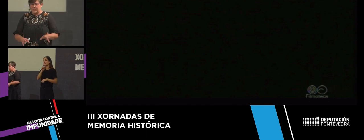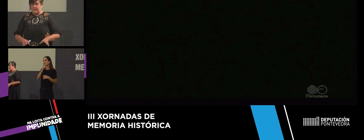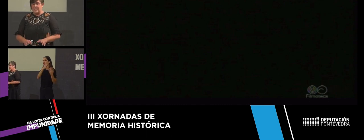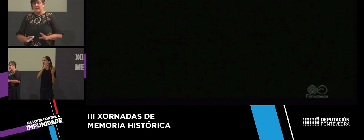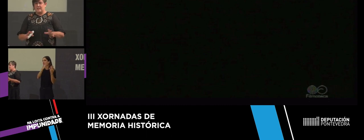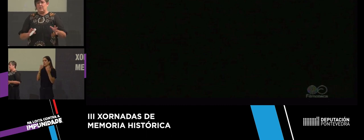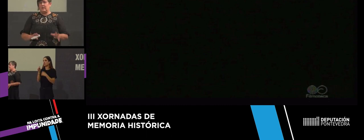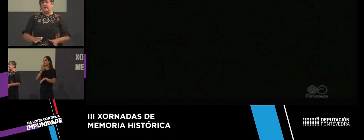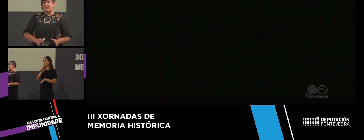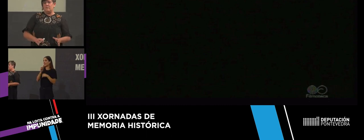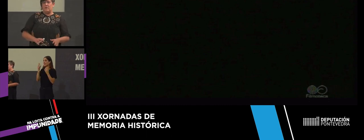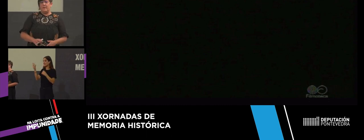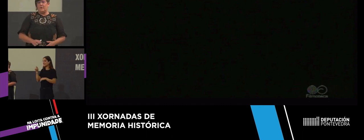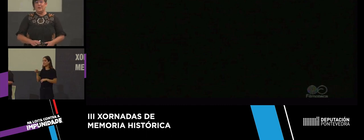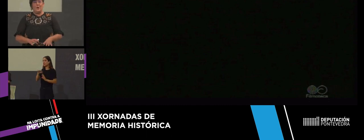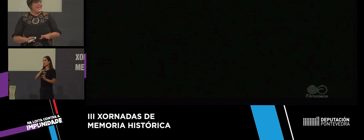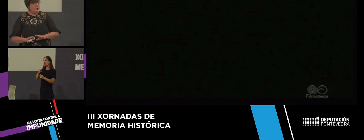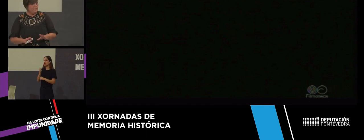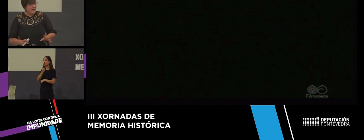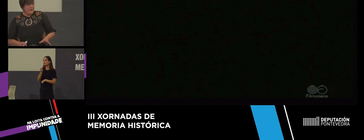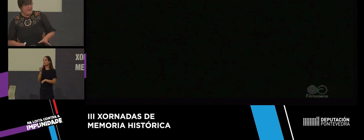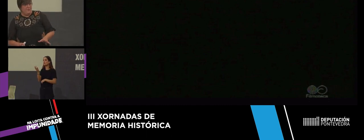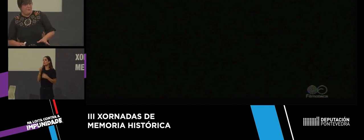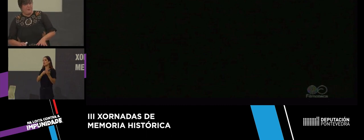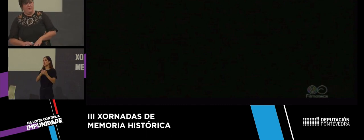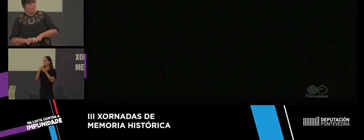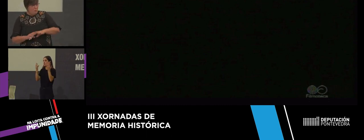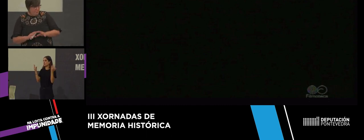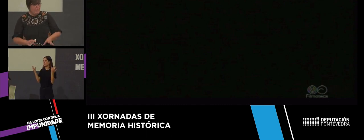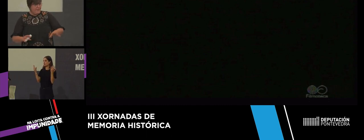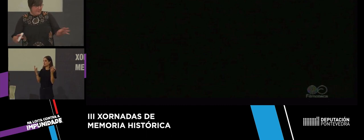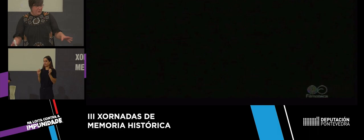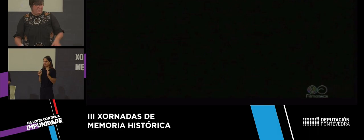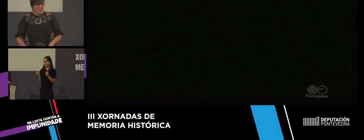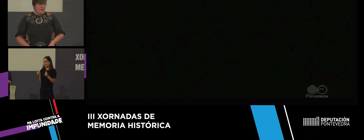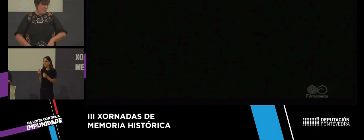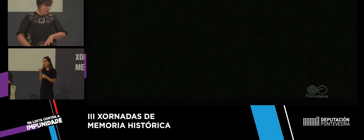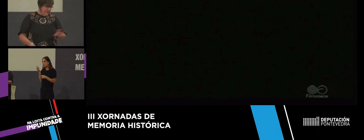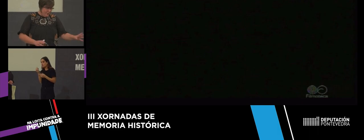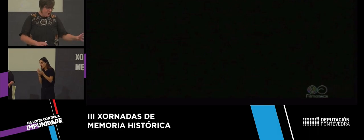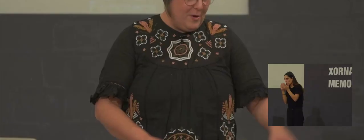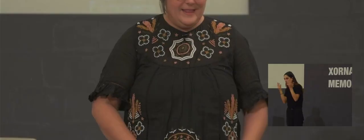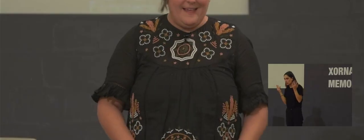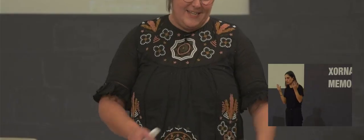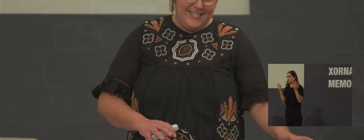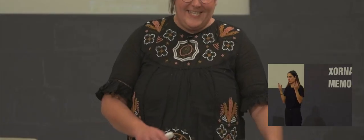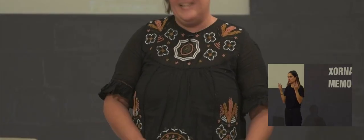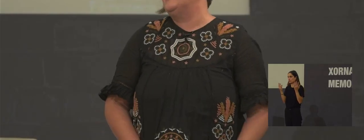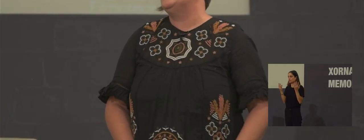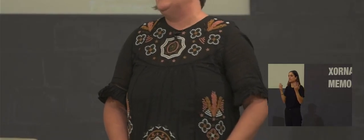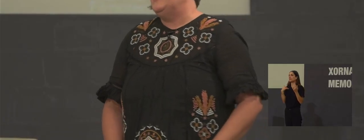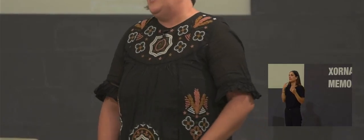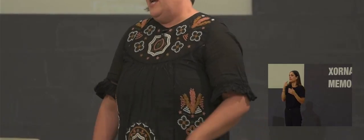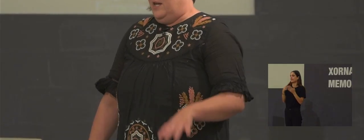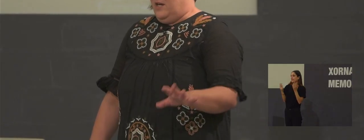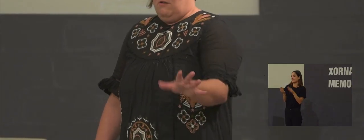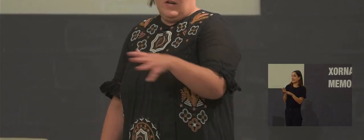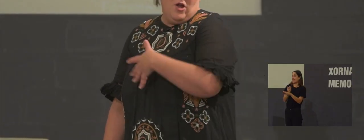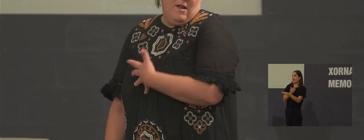noticiario número 18 e dos primeiros. É o número 18, houve o 18 a 17 antes.